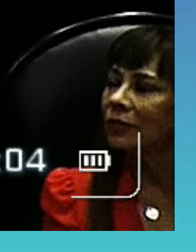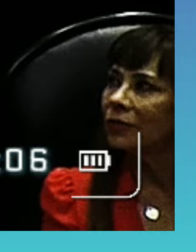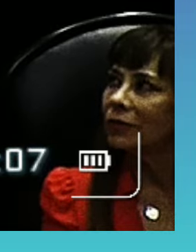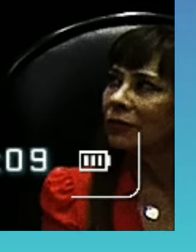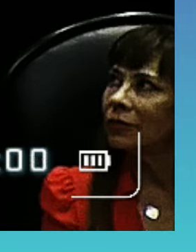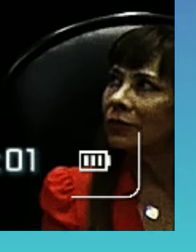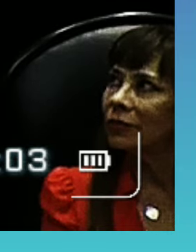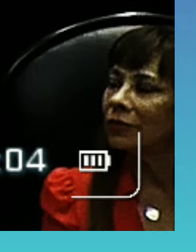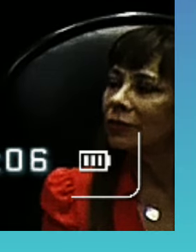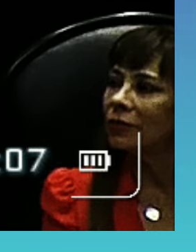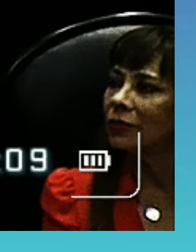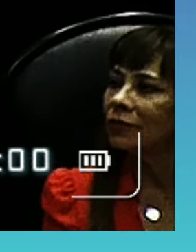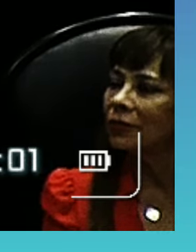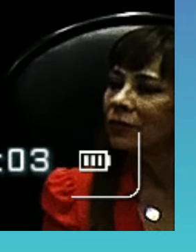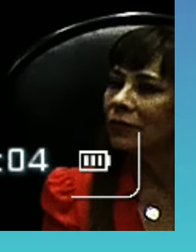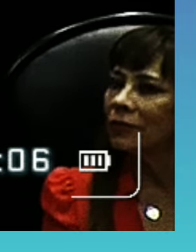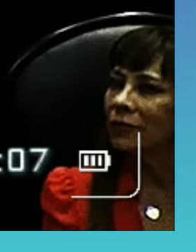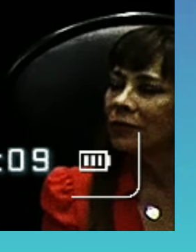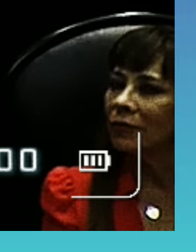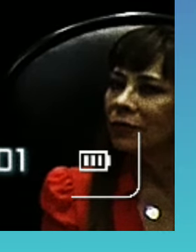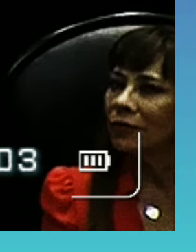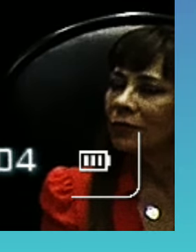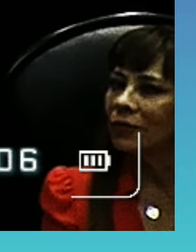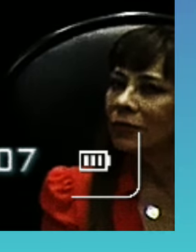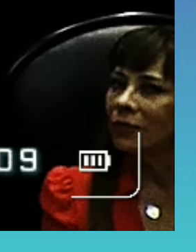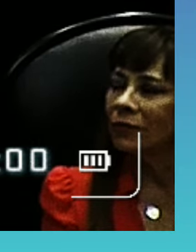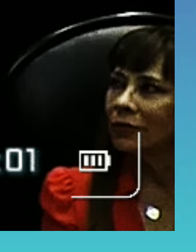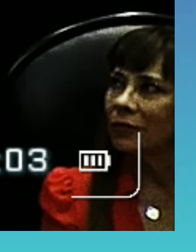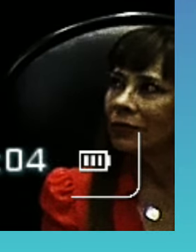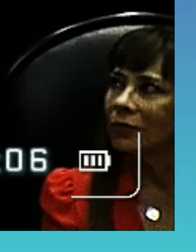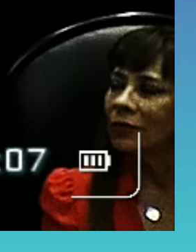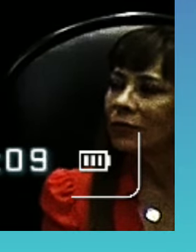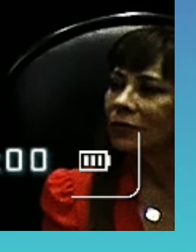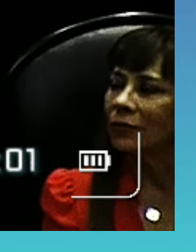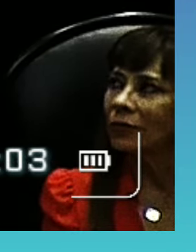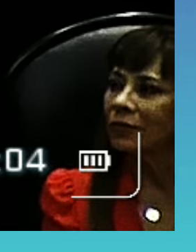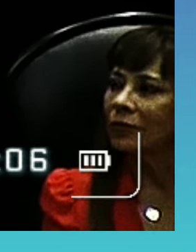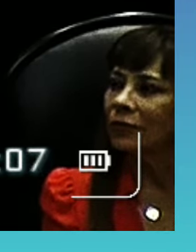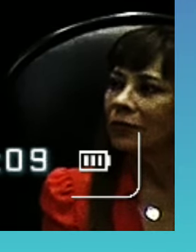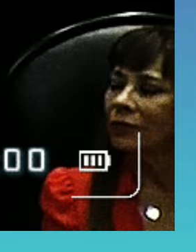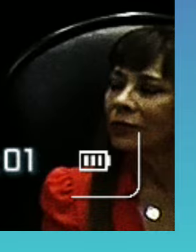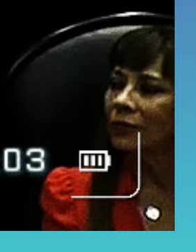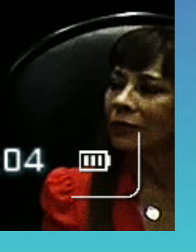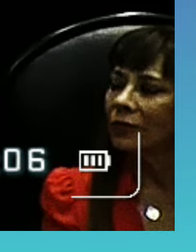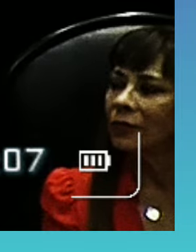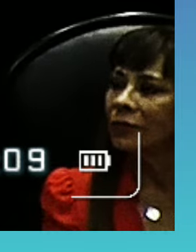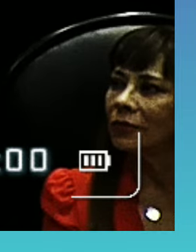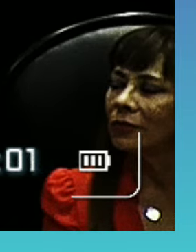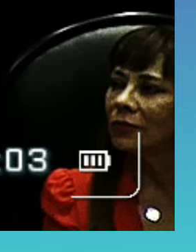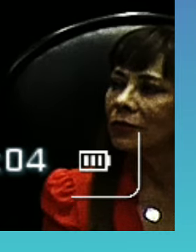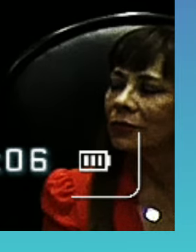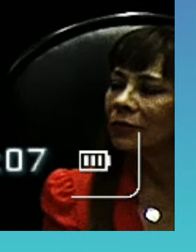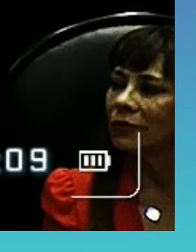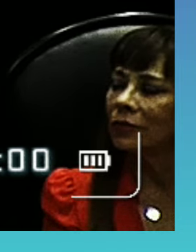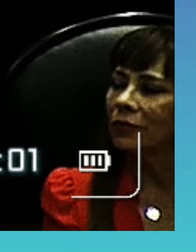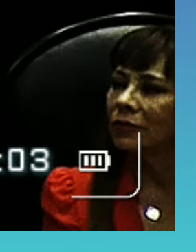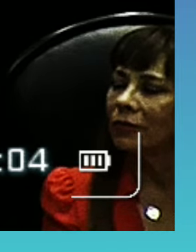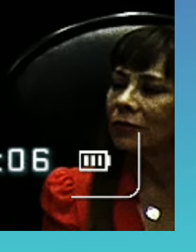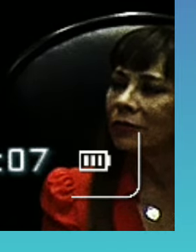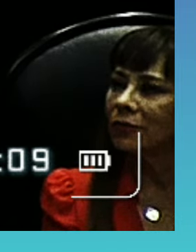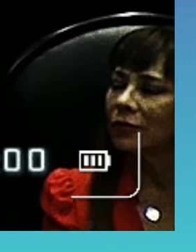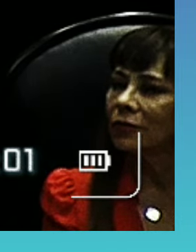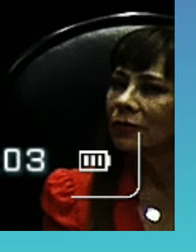violadores de la Constitución. Por eso, presidente, le pido su tolerancia